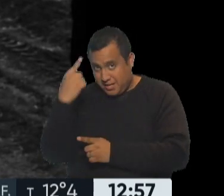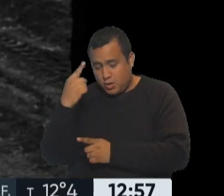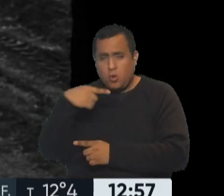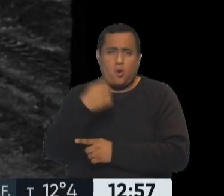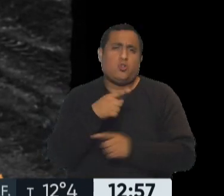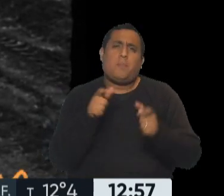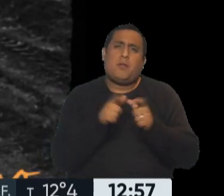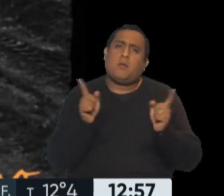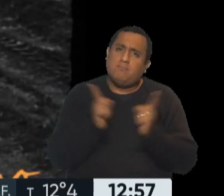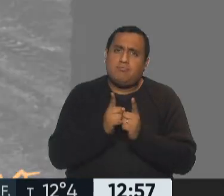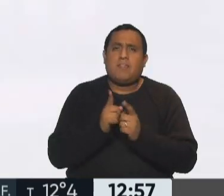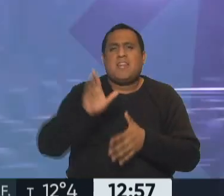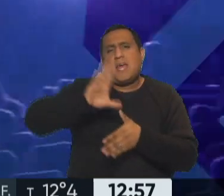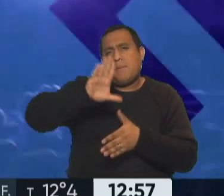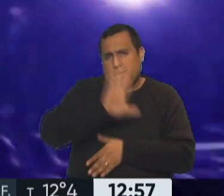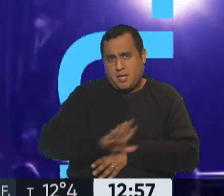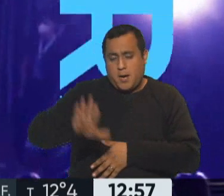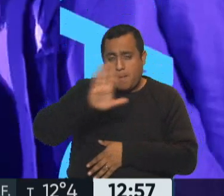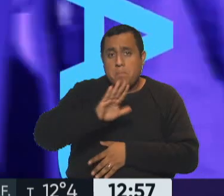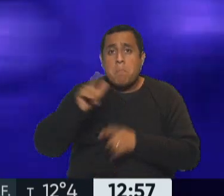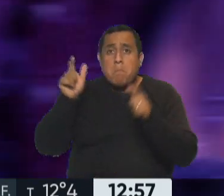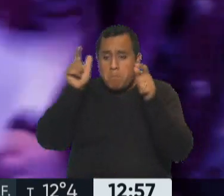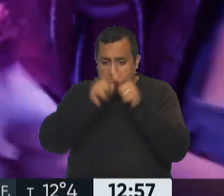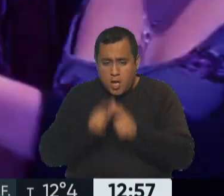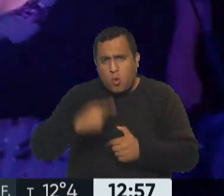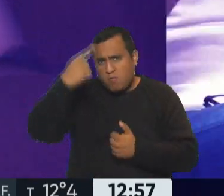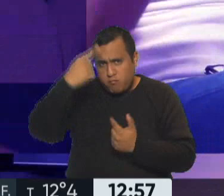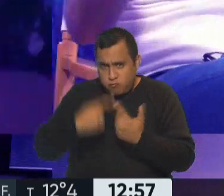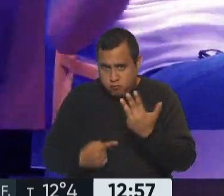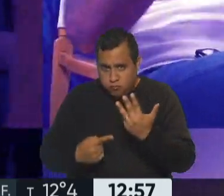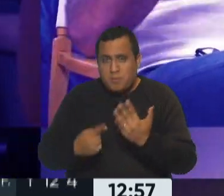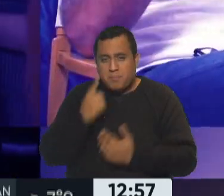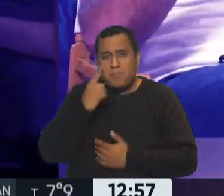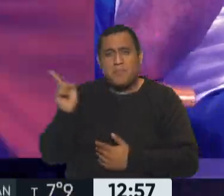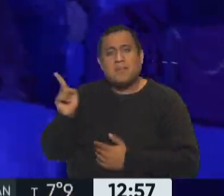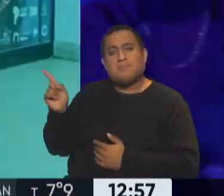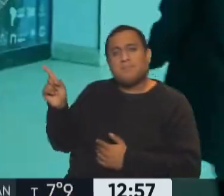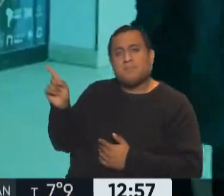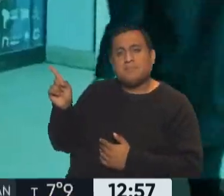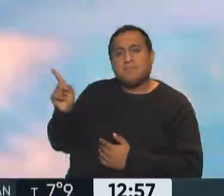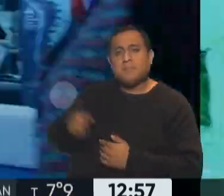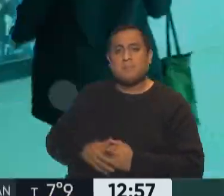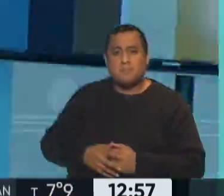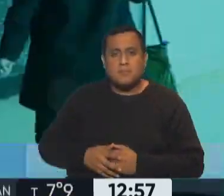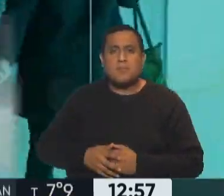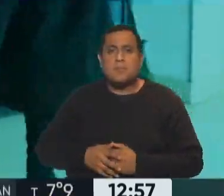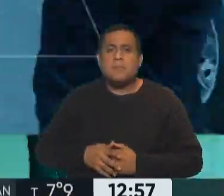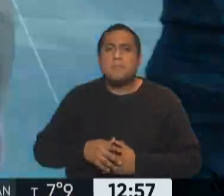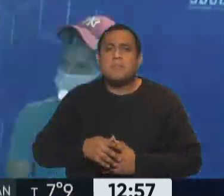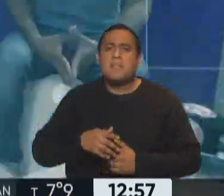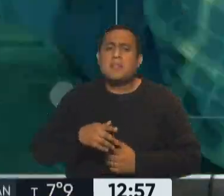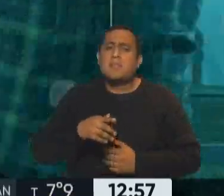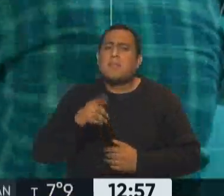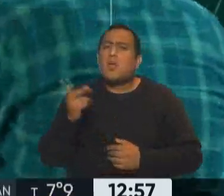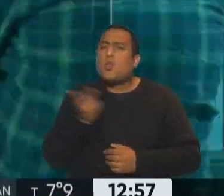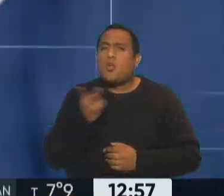de cortos regionales. Entre tantas películas, destacamos Toda tarde de verano, de Oscar Aifoilea y Francisco Martín, ambos